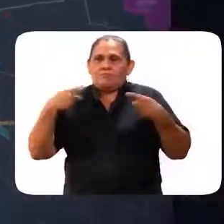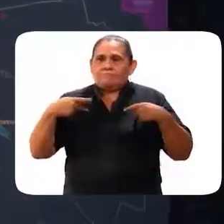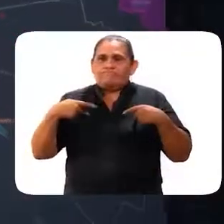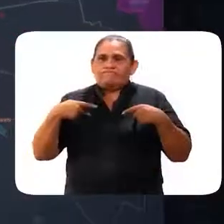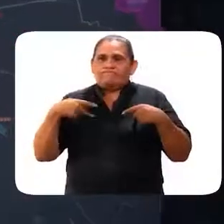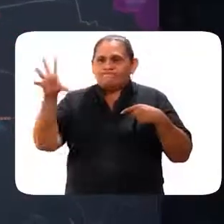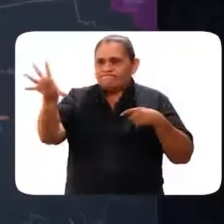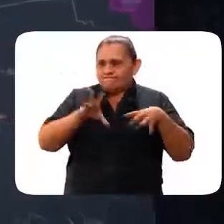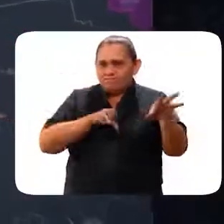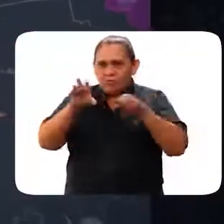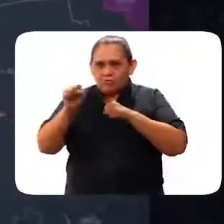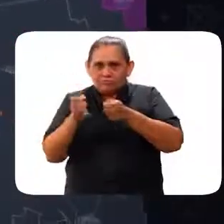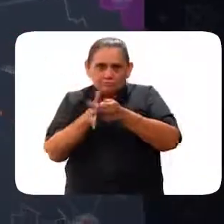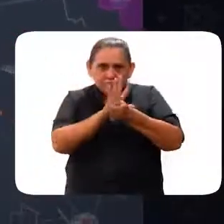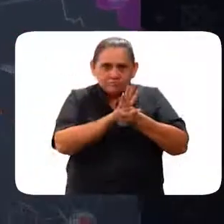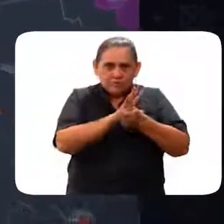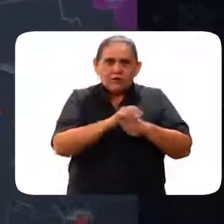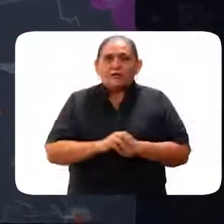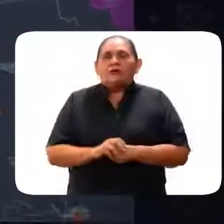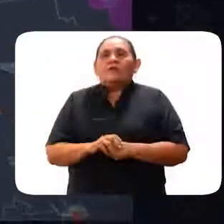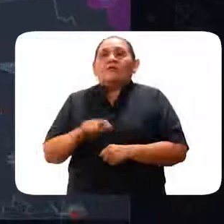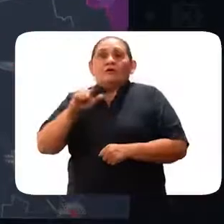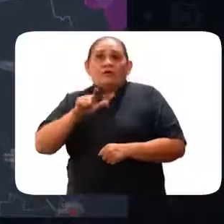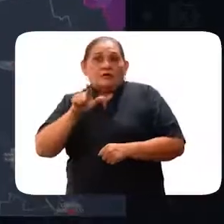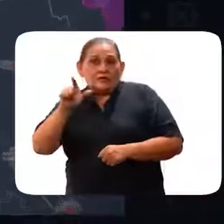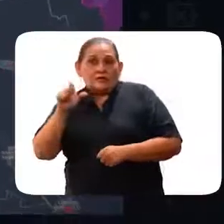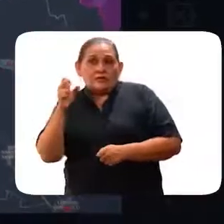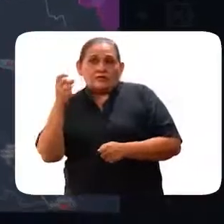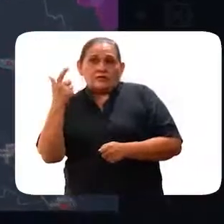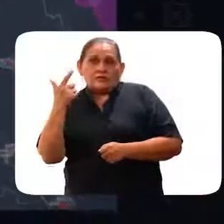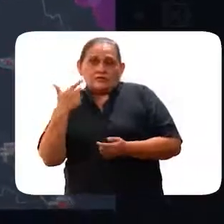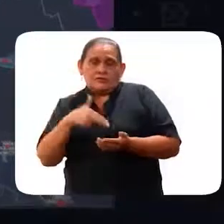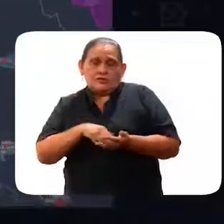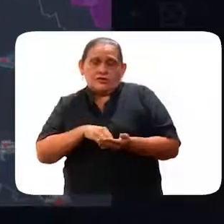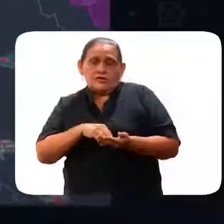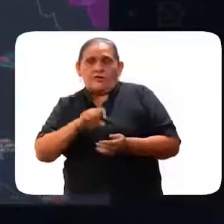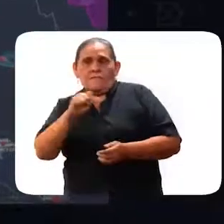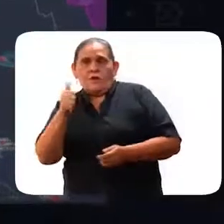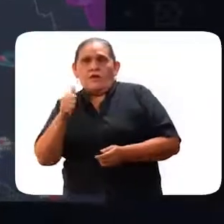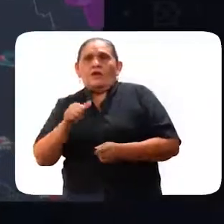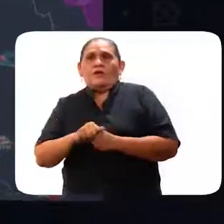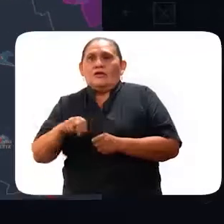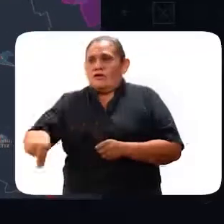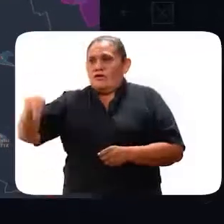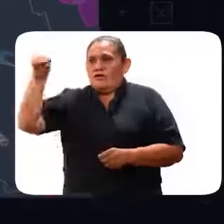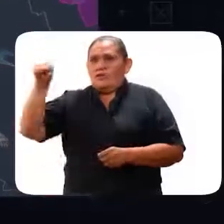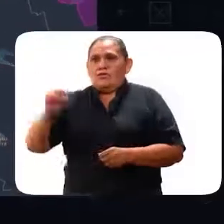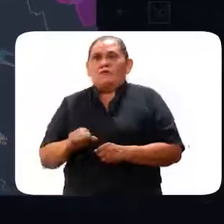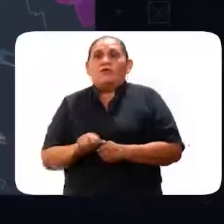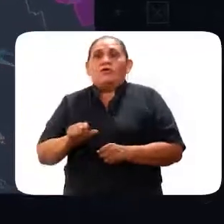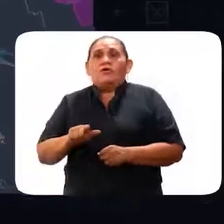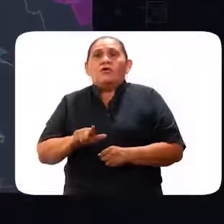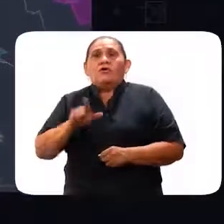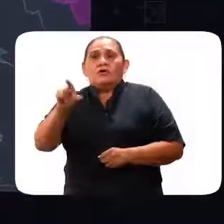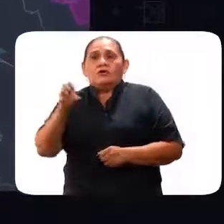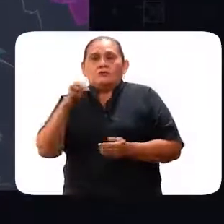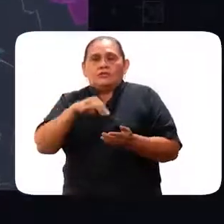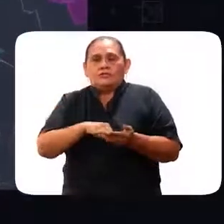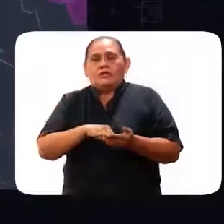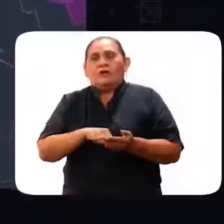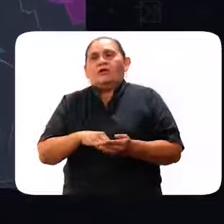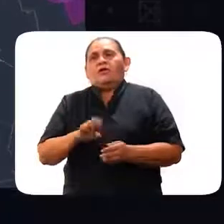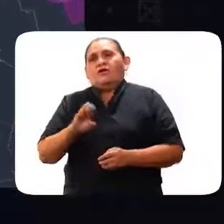de coronavirus, que viven en 17.650 en la zona norte, 16.727 en la zona